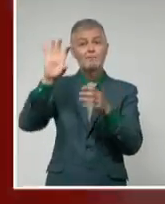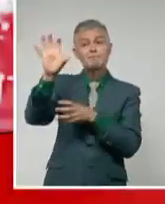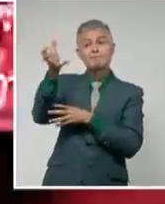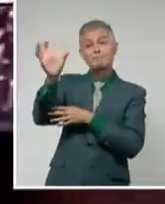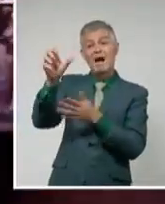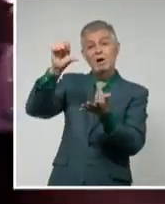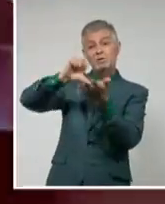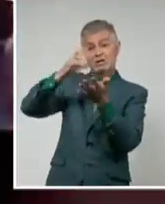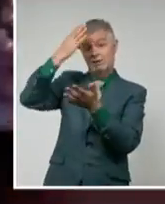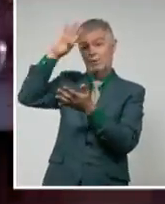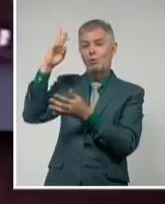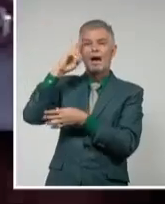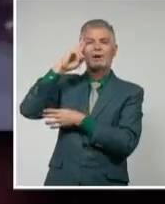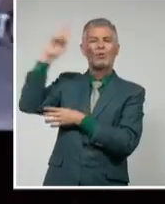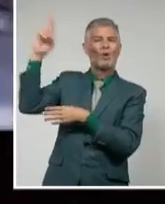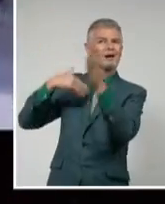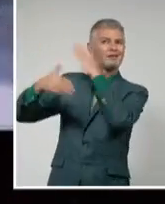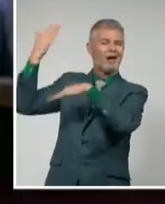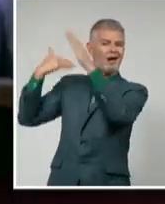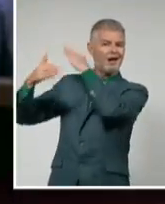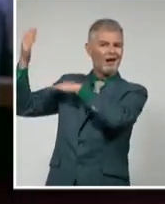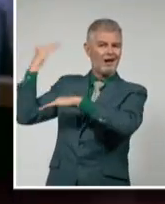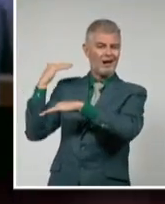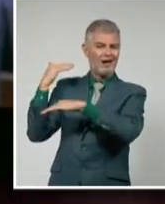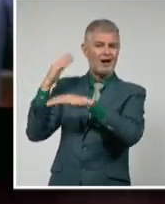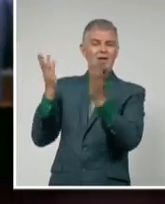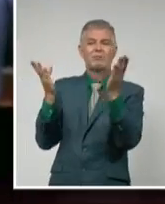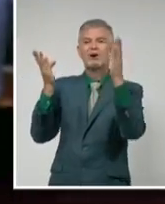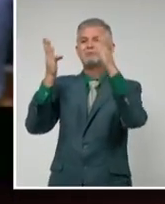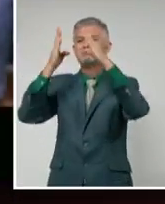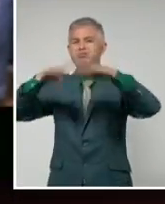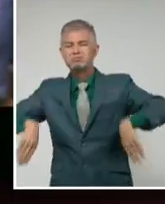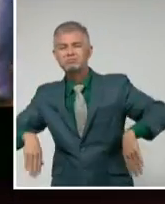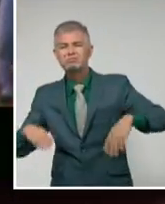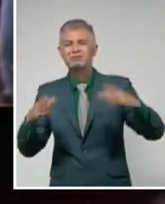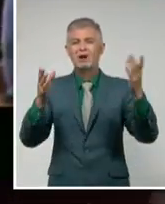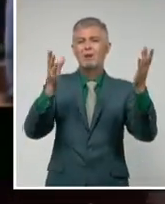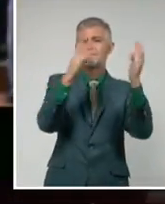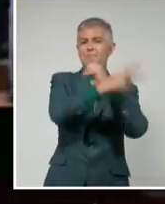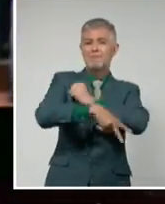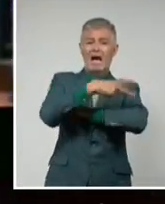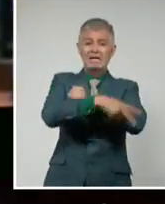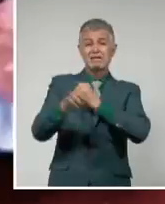García, rememora aquel contexto marcado por el derrumbe del bloque socialista.